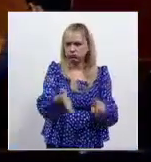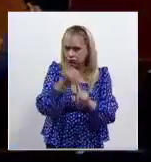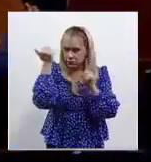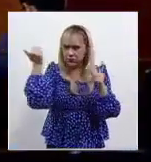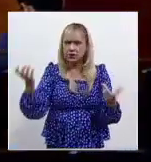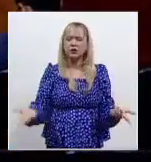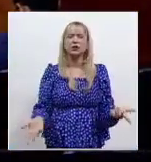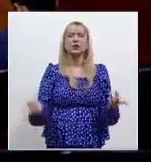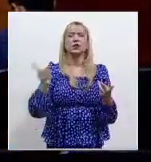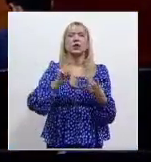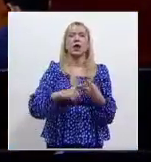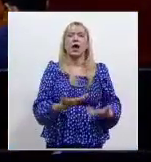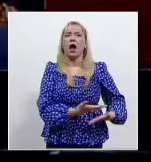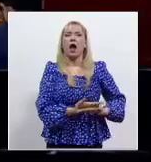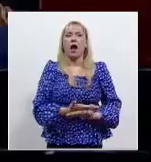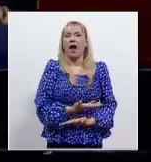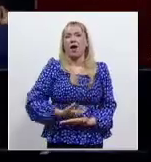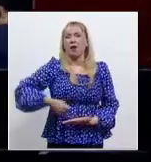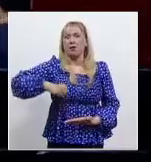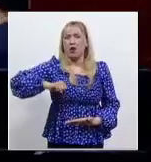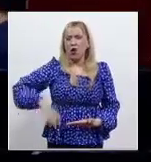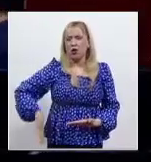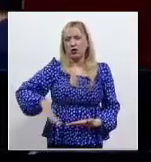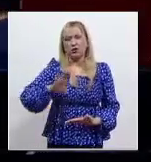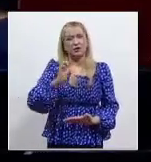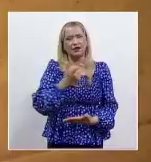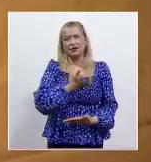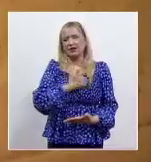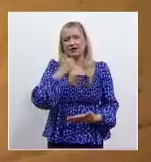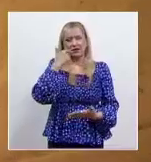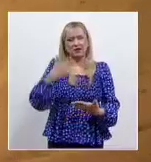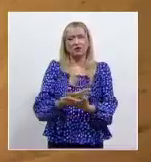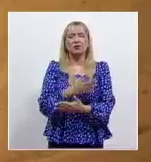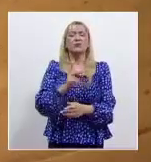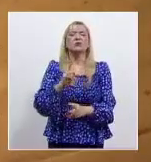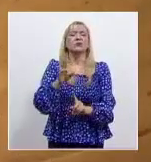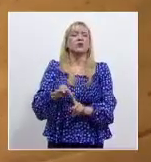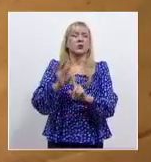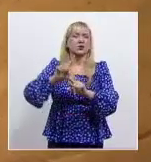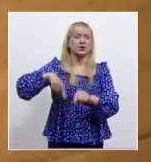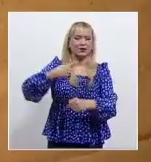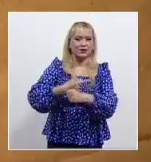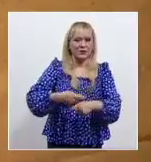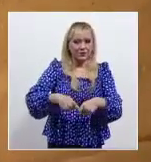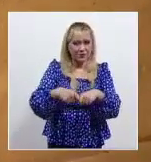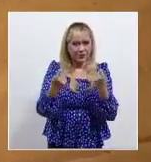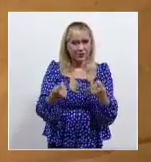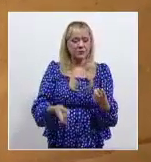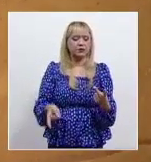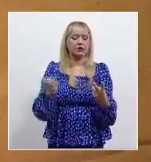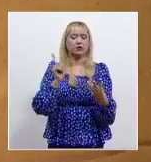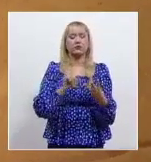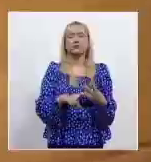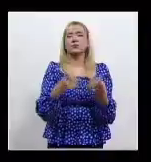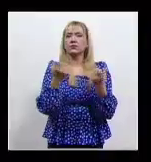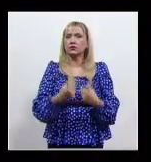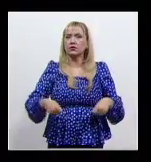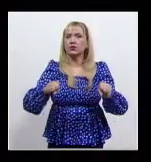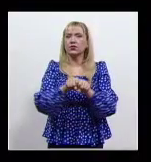con el acceso al aborto en casos de violación, violaciones a derechos humanos por parte de empresas aseguradoras, entre